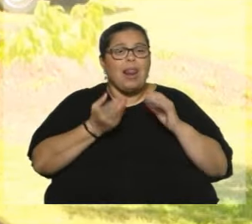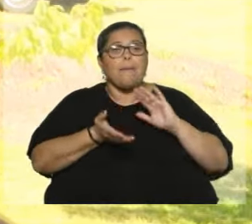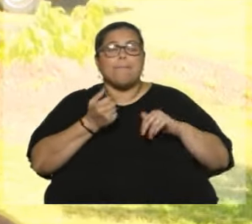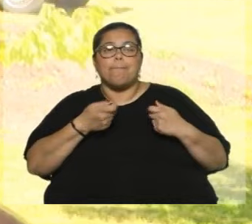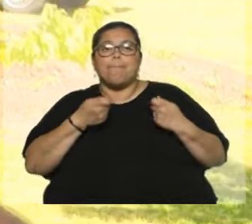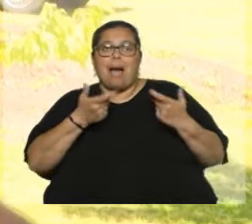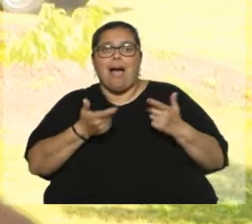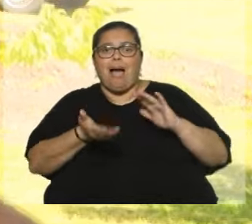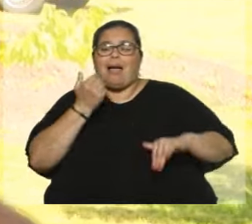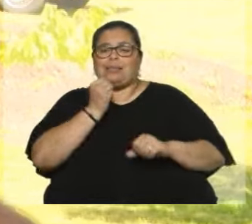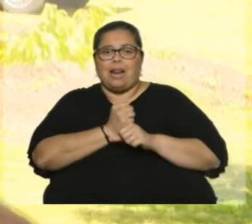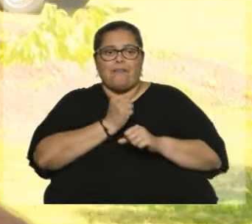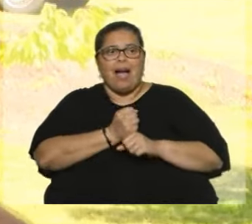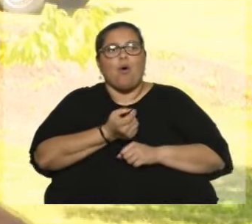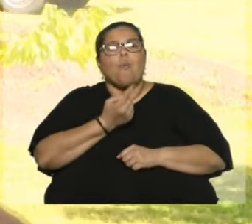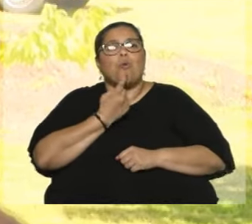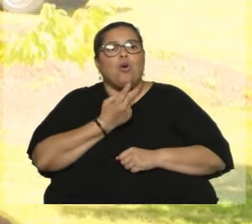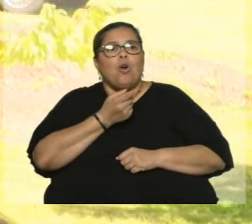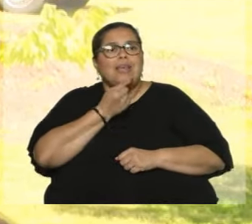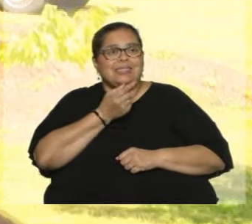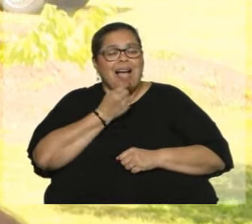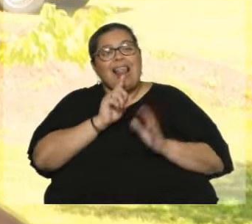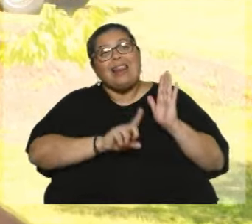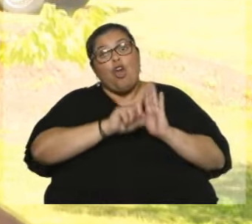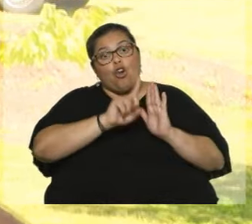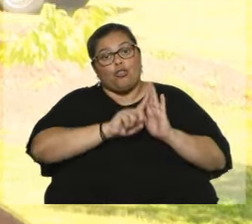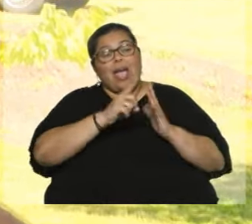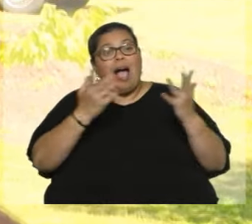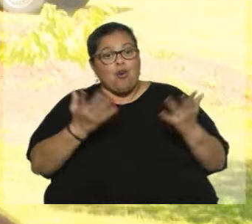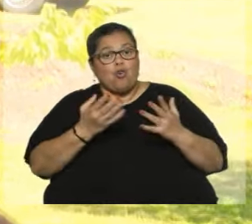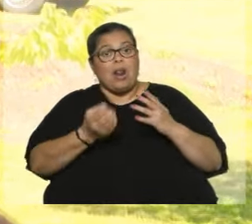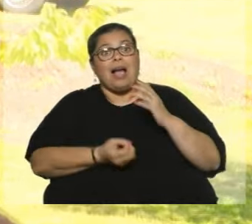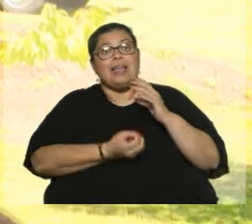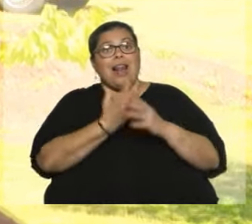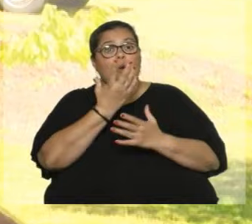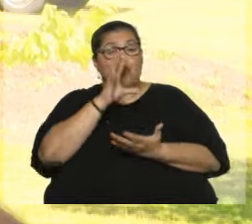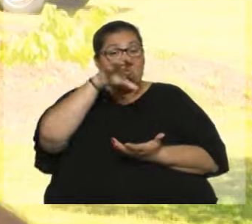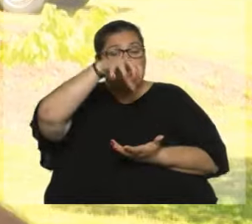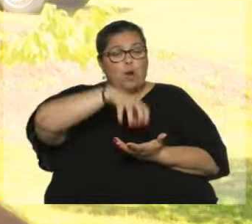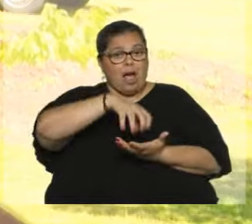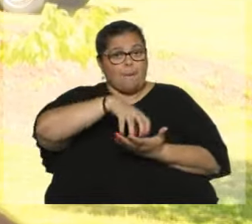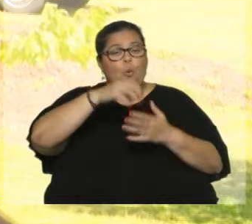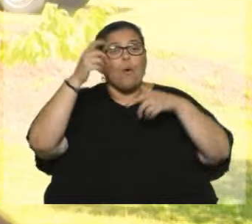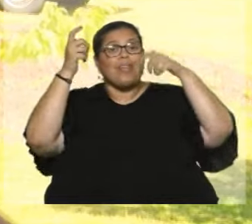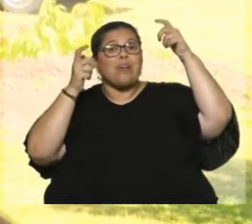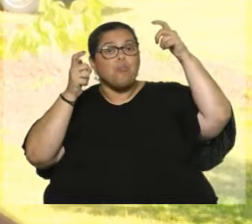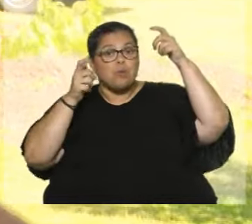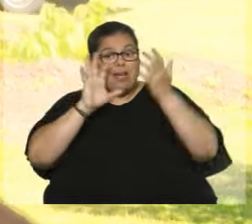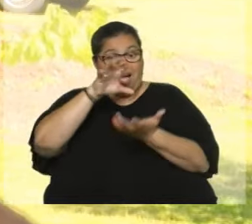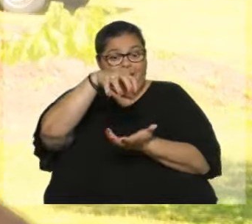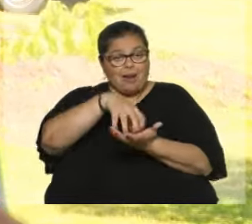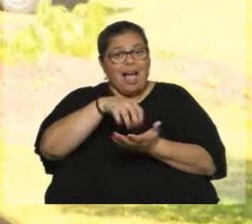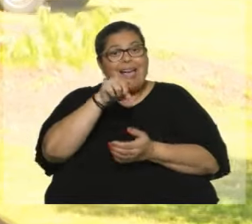el trabajo policial en el norte del país. Por eso inauguramos ahora un destacamento de la Guardia Republicana, que es una guardia